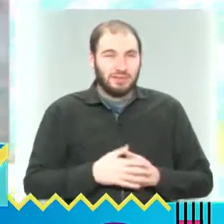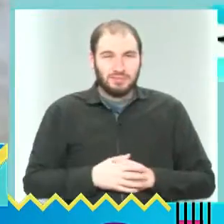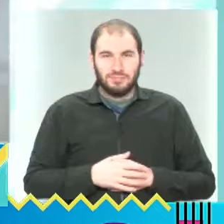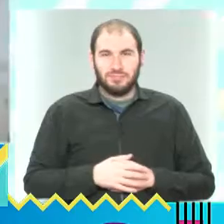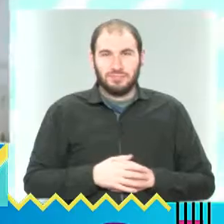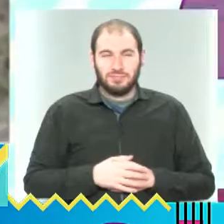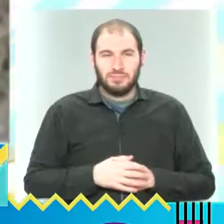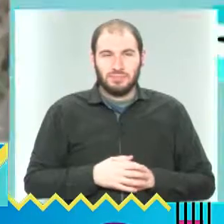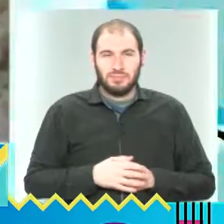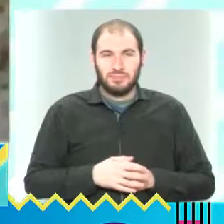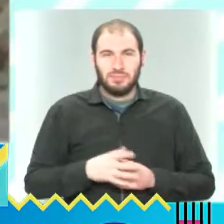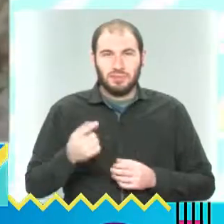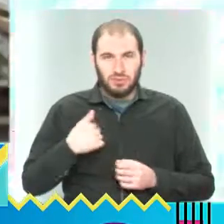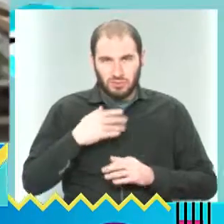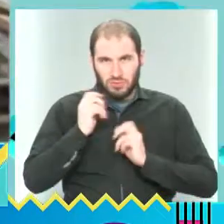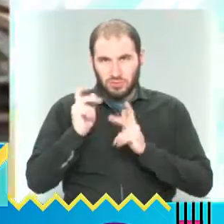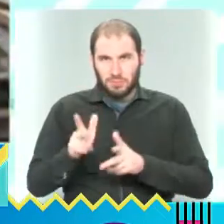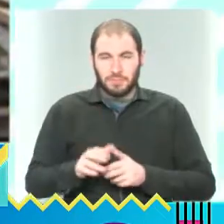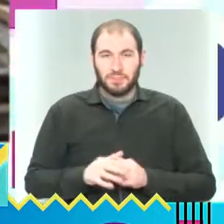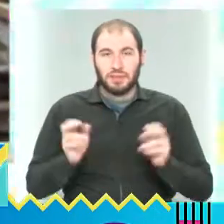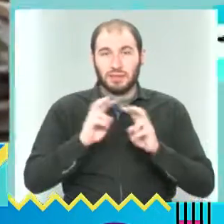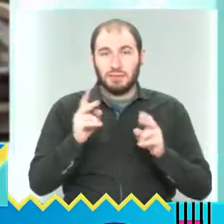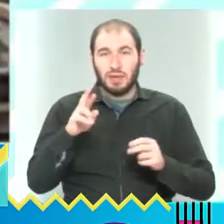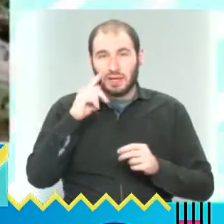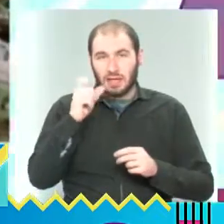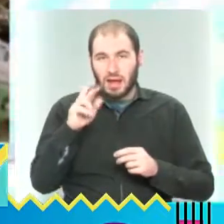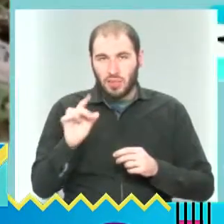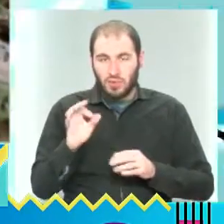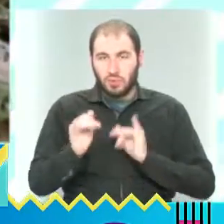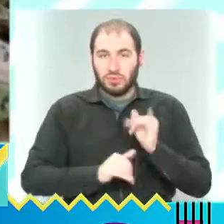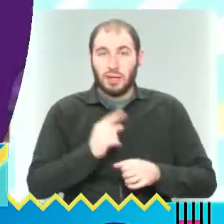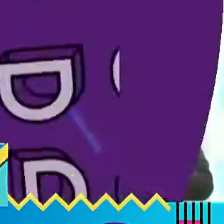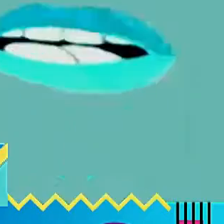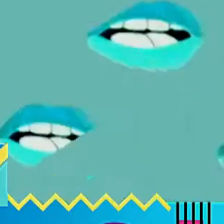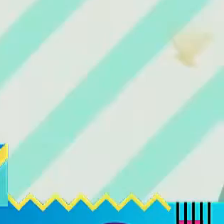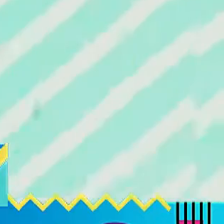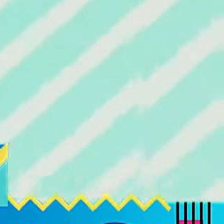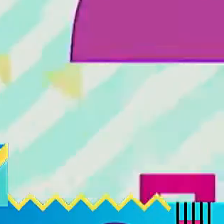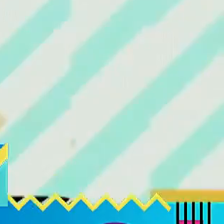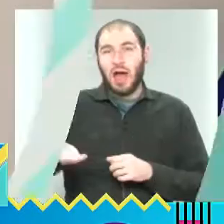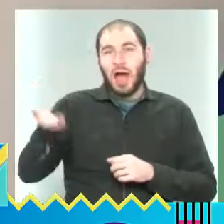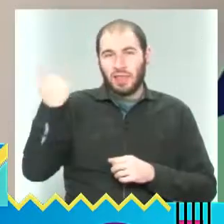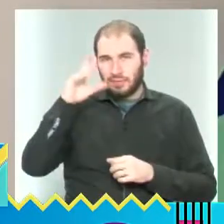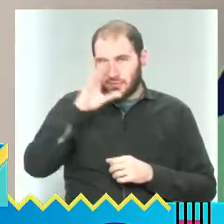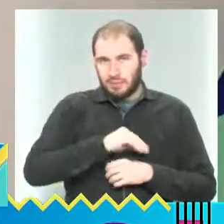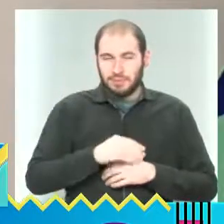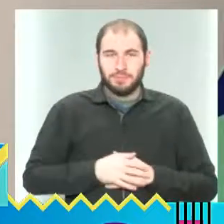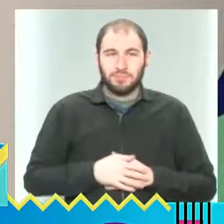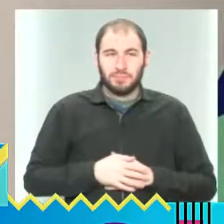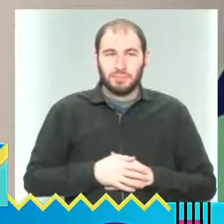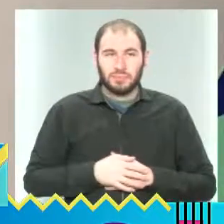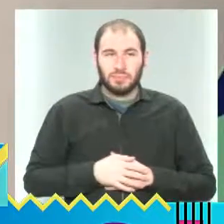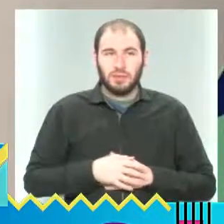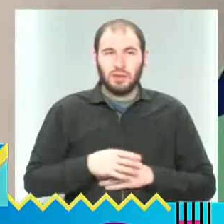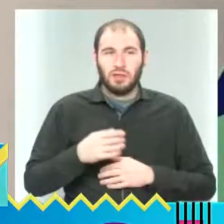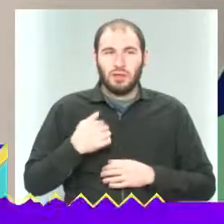mí. Yo quería decir una cosa respecto a lo que dijo Ricardo. Primero quiero decir una cosa que se me olvidó decir al principio, que es mi